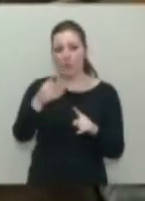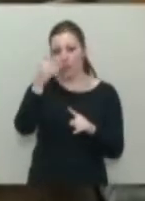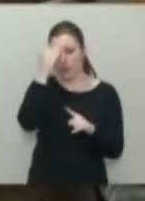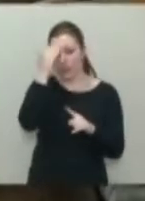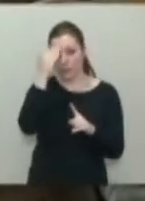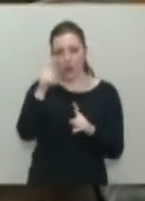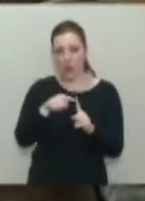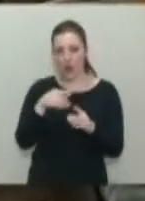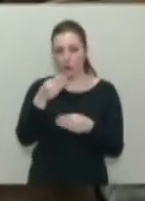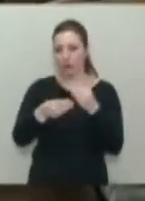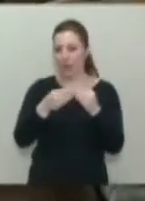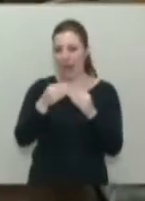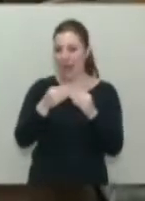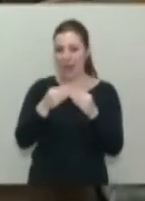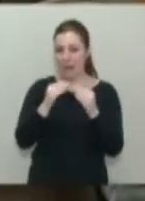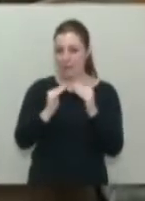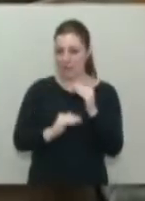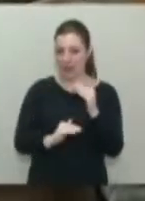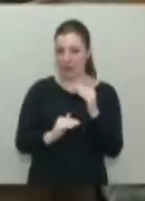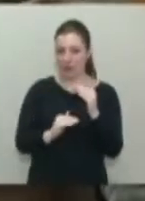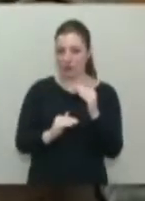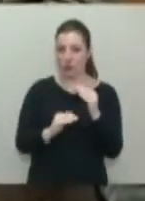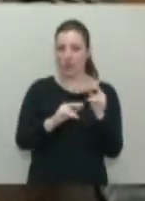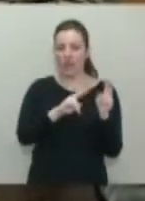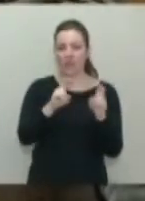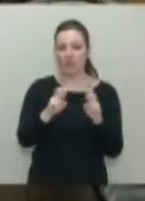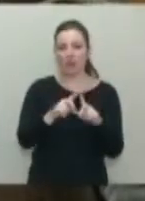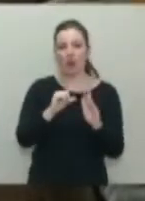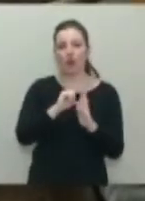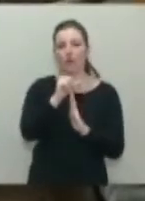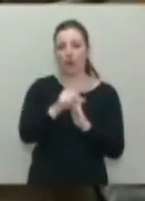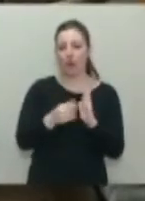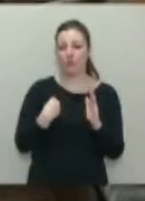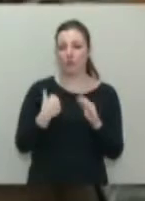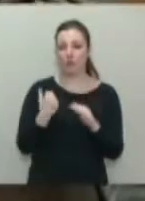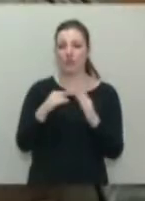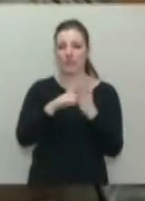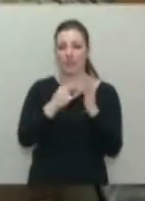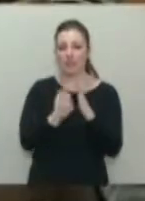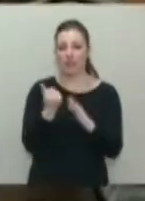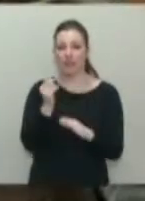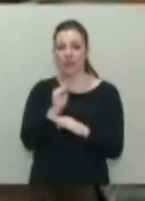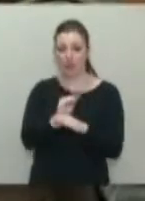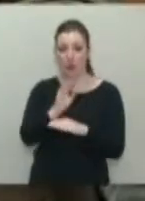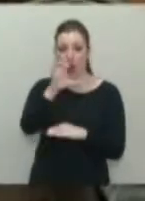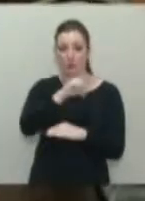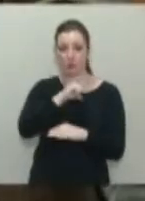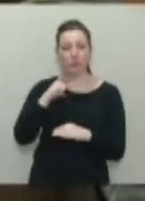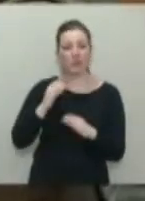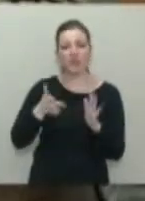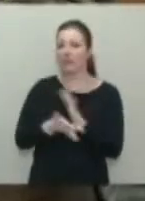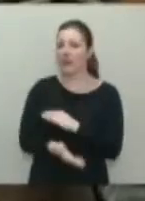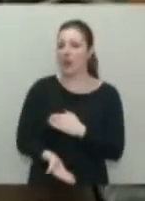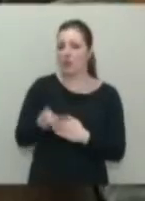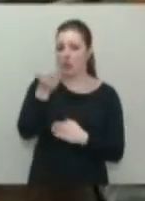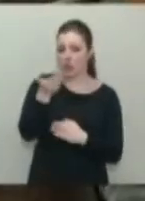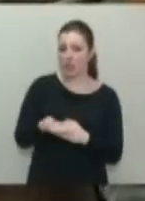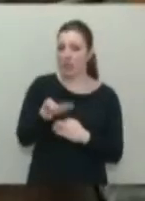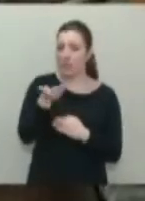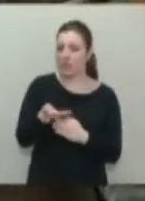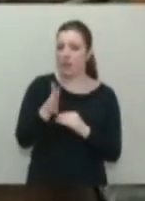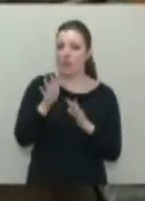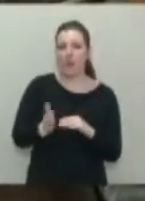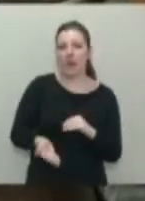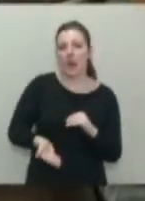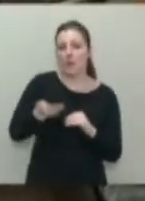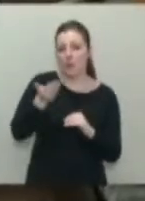se ha utilizado en todos los casos a la hora de configurar este sistema de financiación autonómica, que no deja de ser una parte muy importante, pero una parte